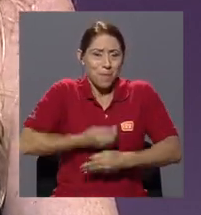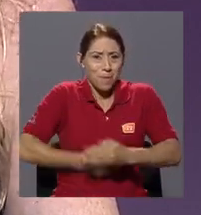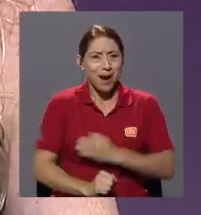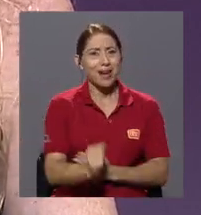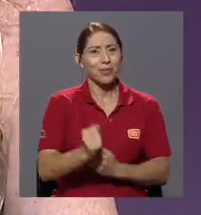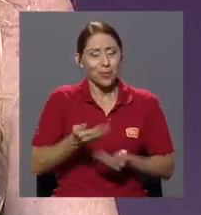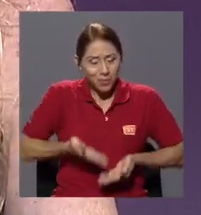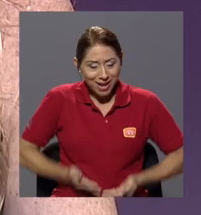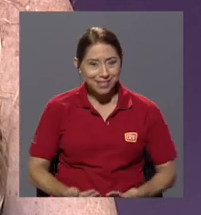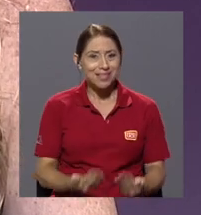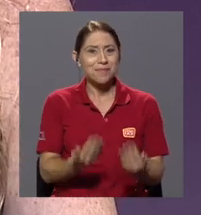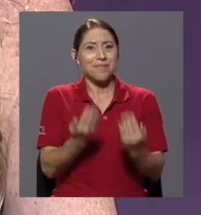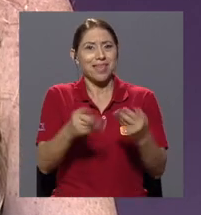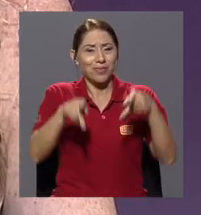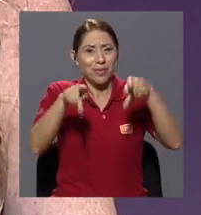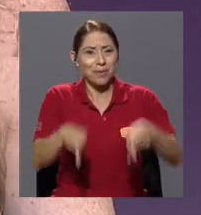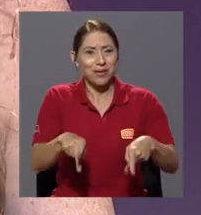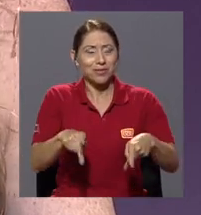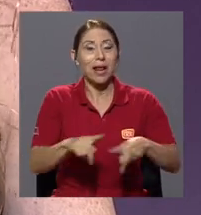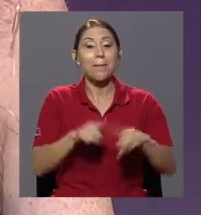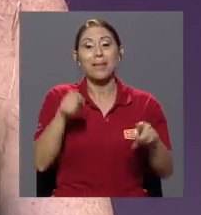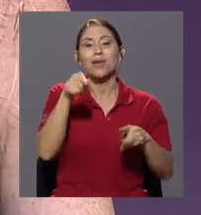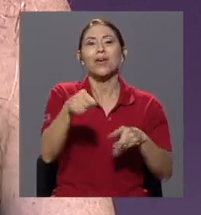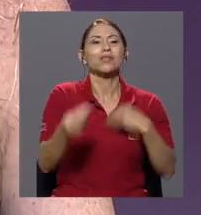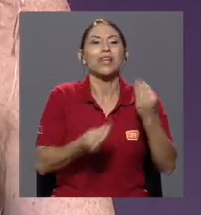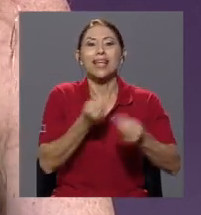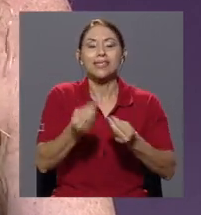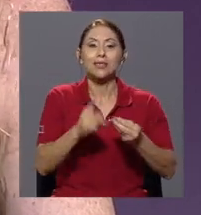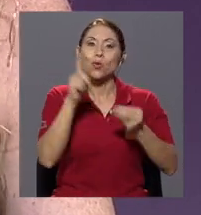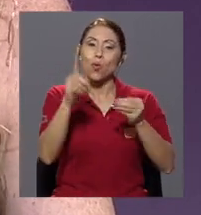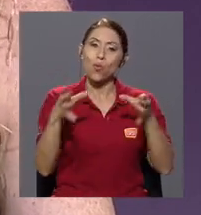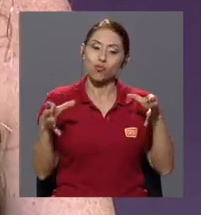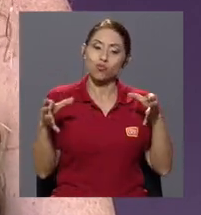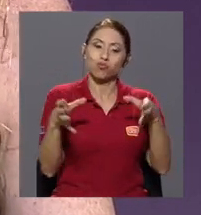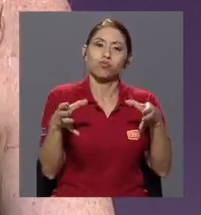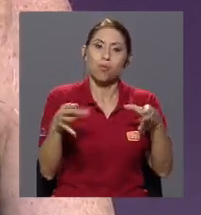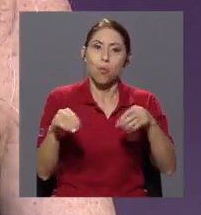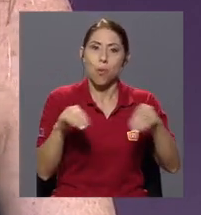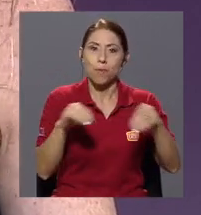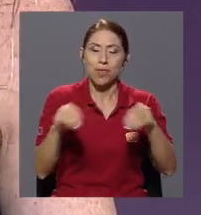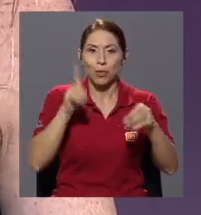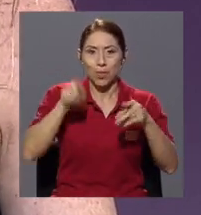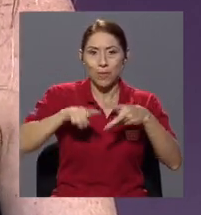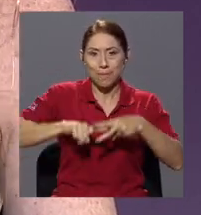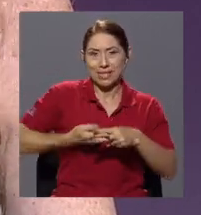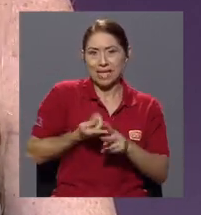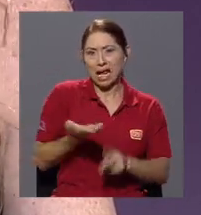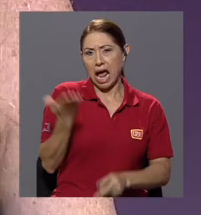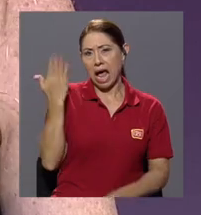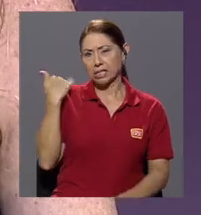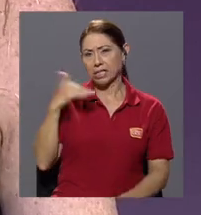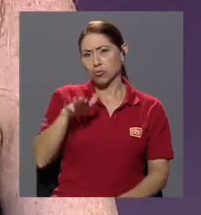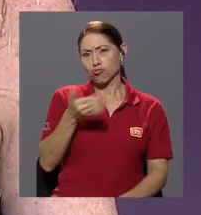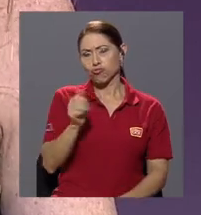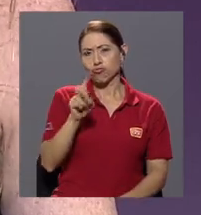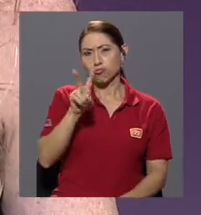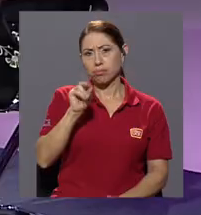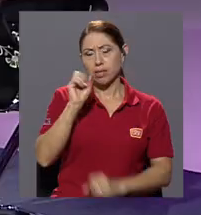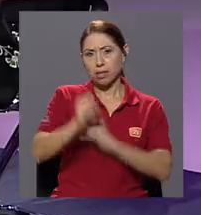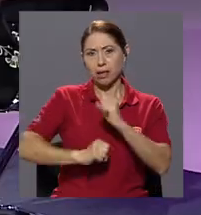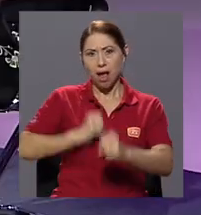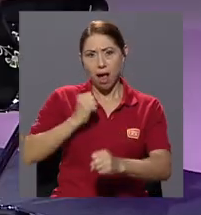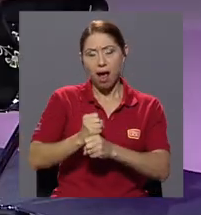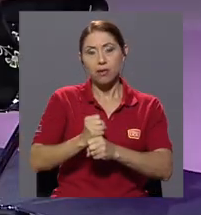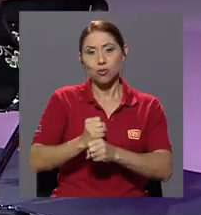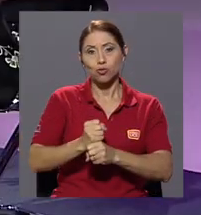pero ese es un movimiento que tuvimos que empezar hace más o menos 20 años